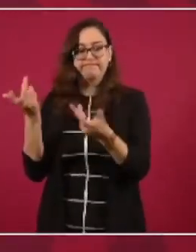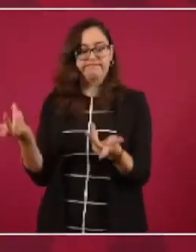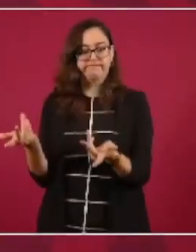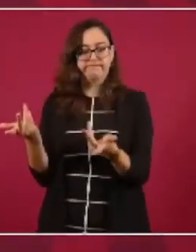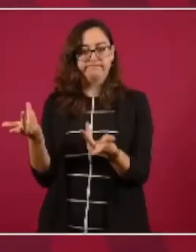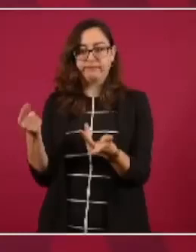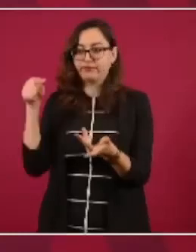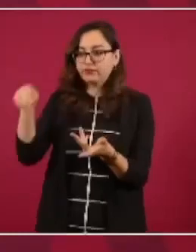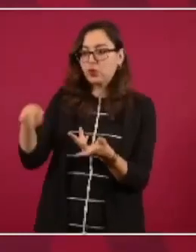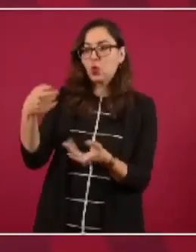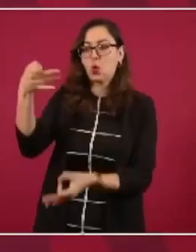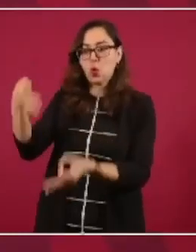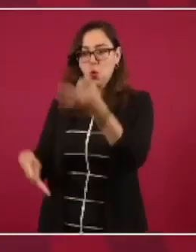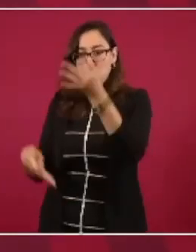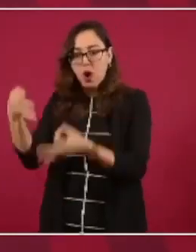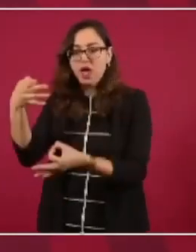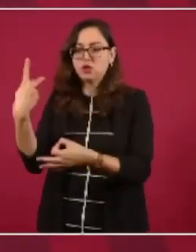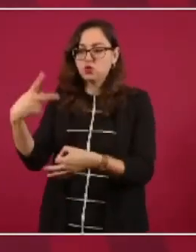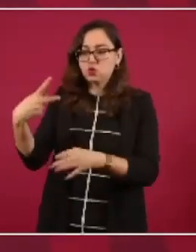vigila